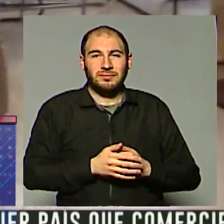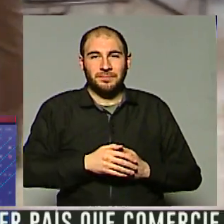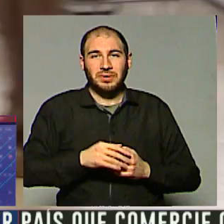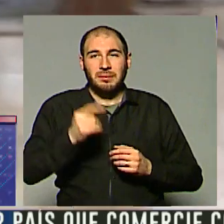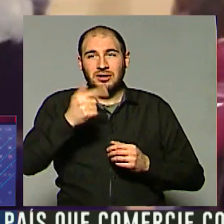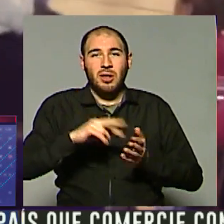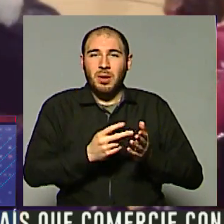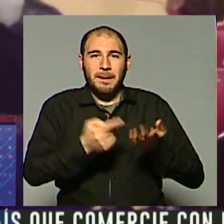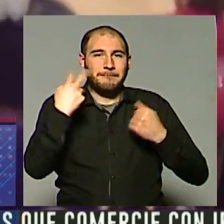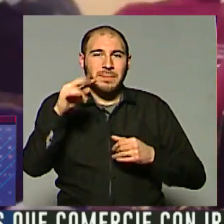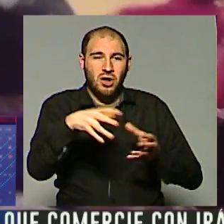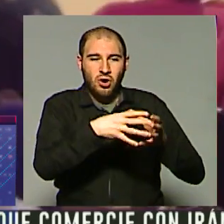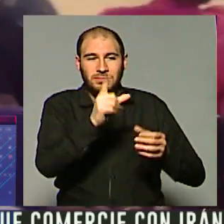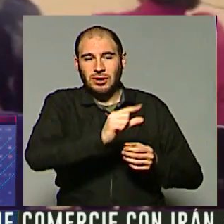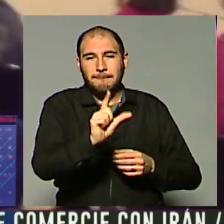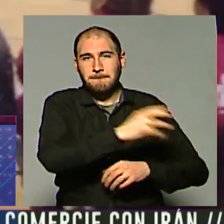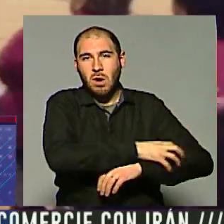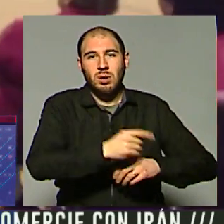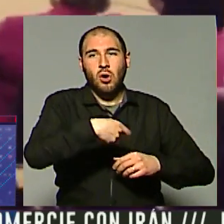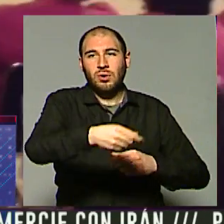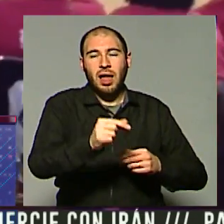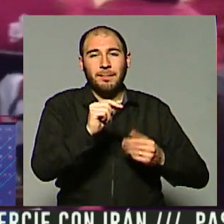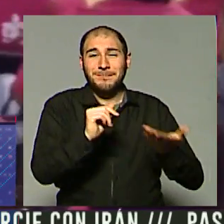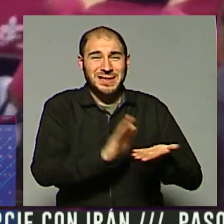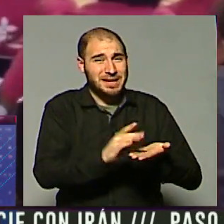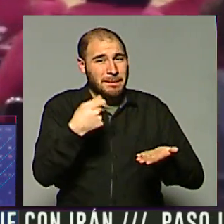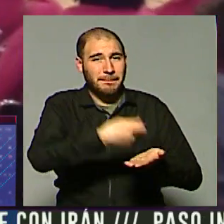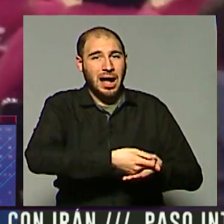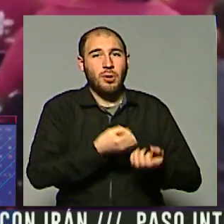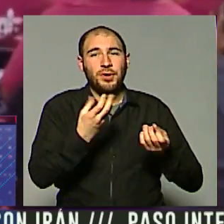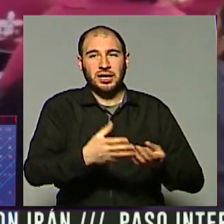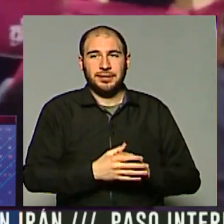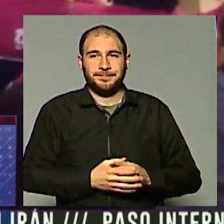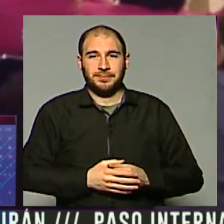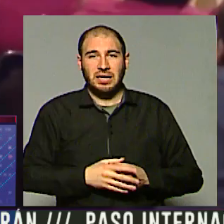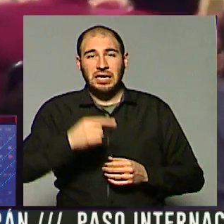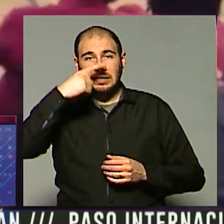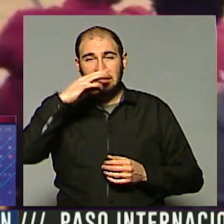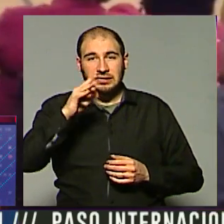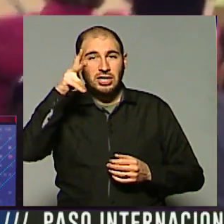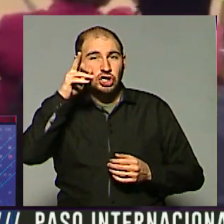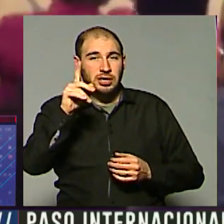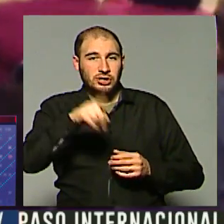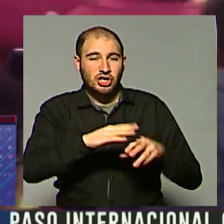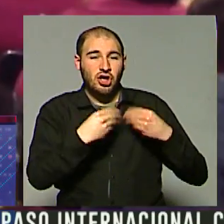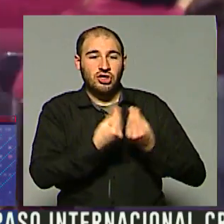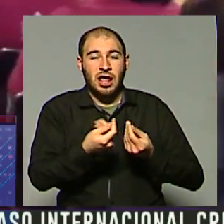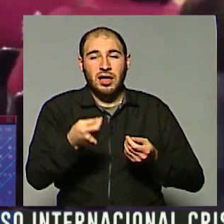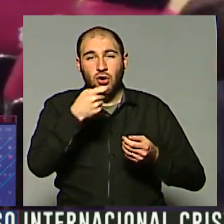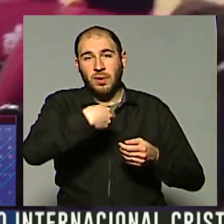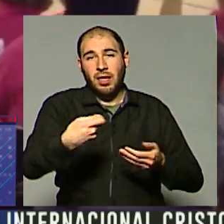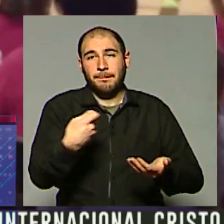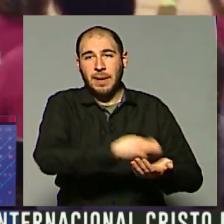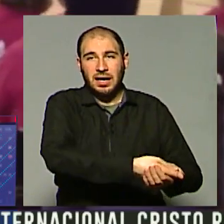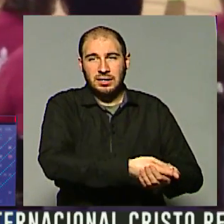quienes más afecta, es decir, a los que menos tienen, al jubilado que recibe la mínima, porque prácticamente el 70-80% de lo que recibe el jubilado